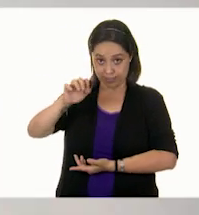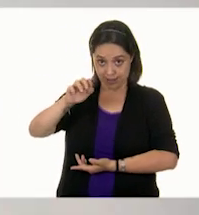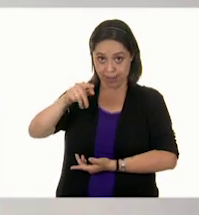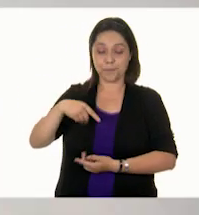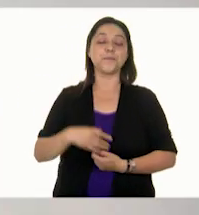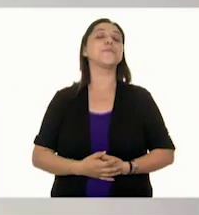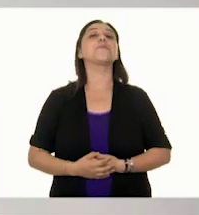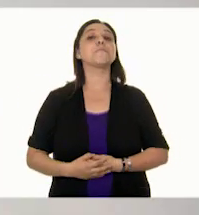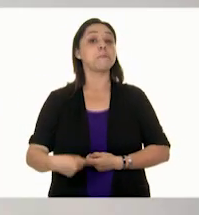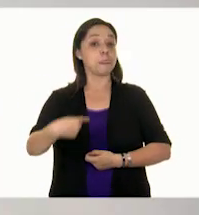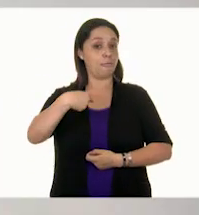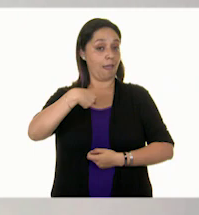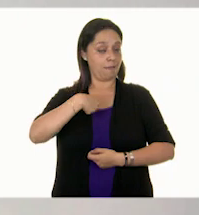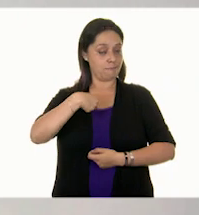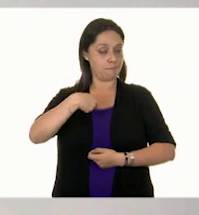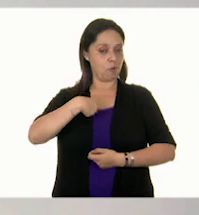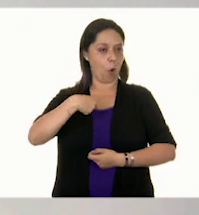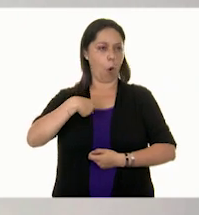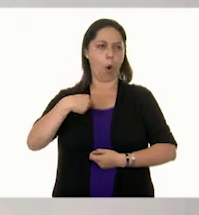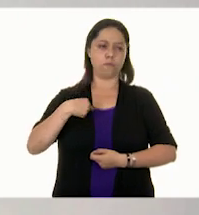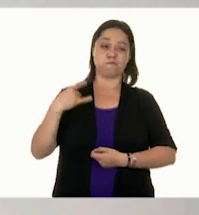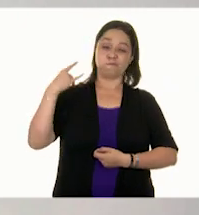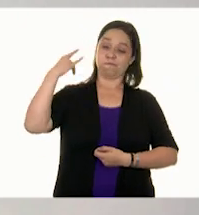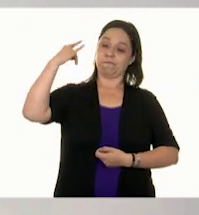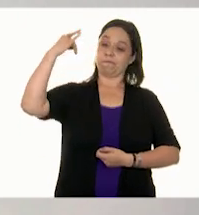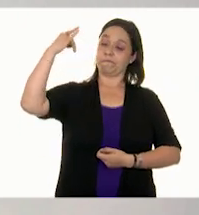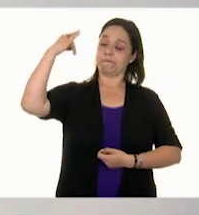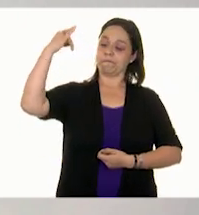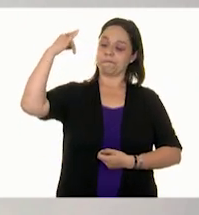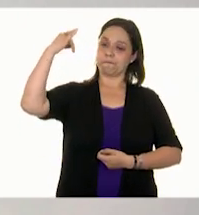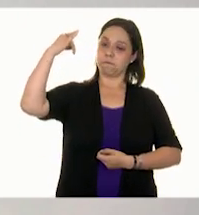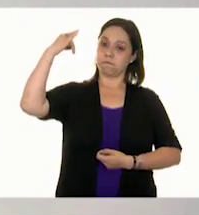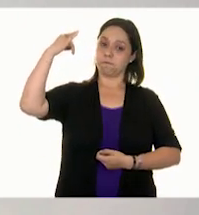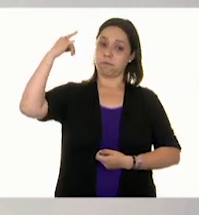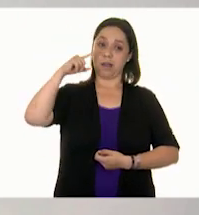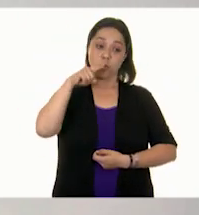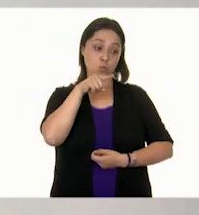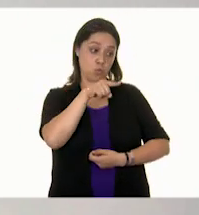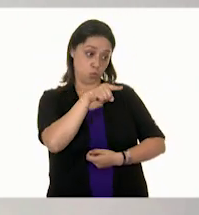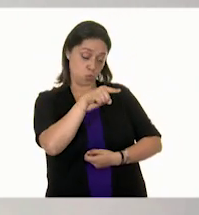Yo Grande, Tú